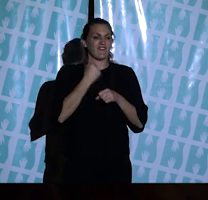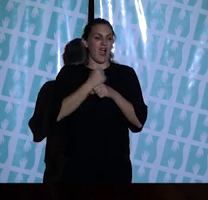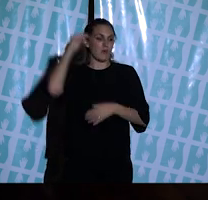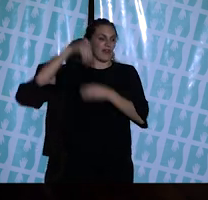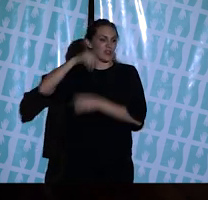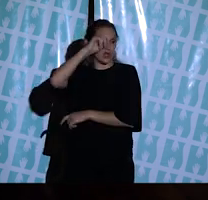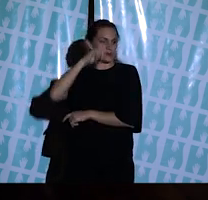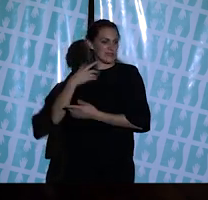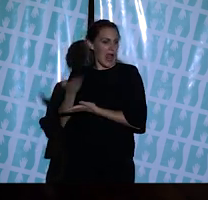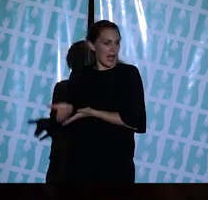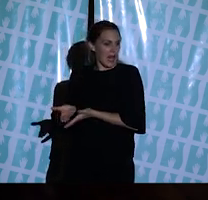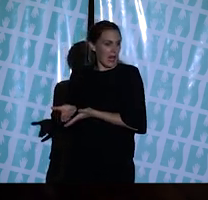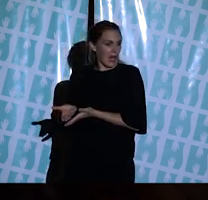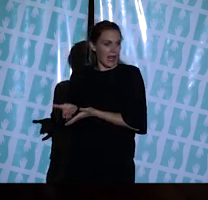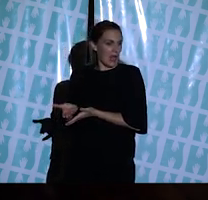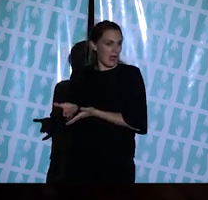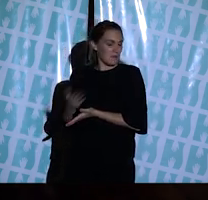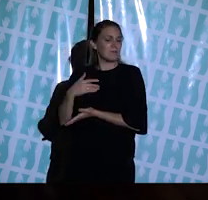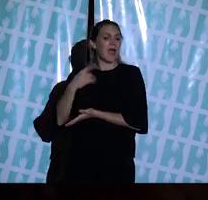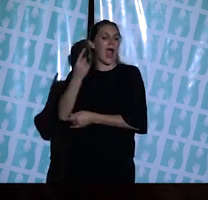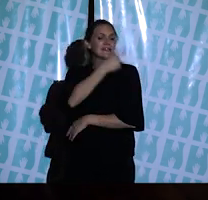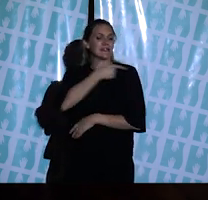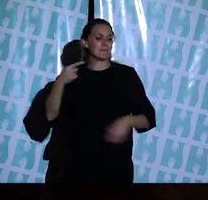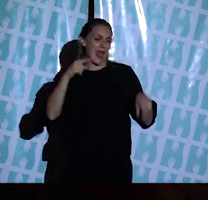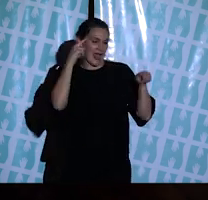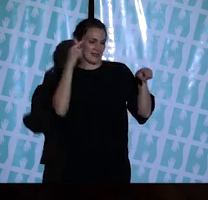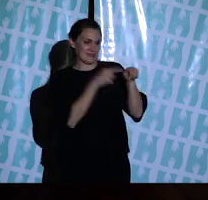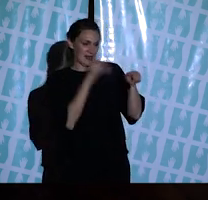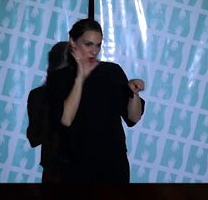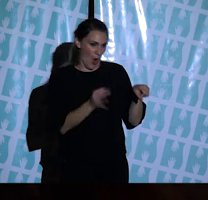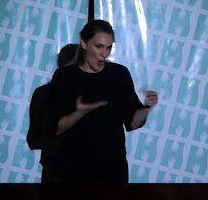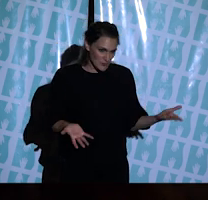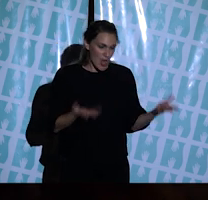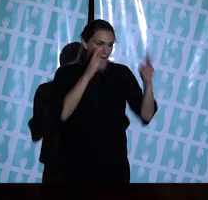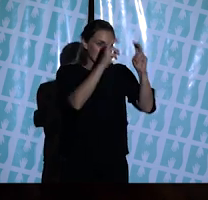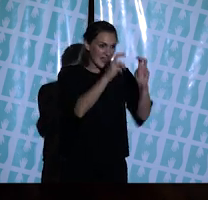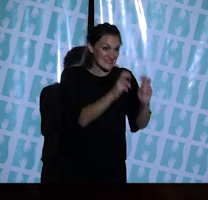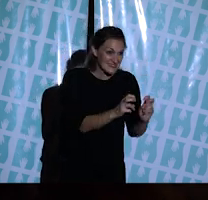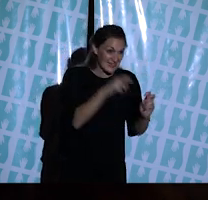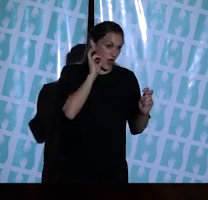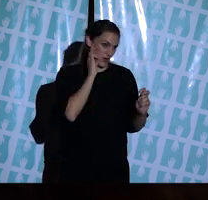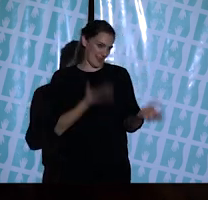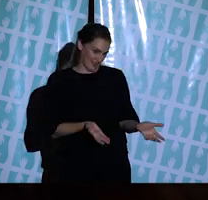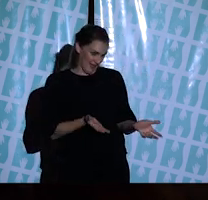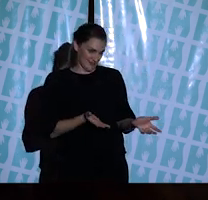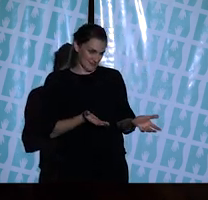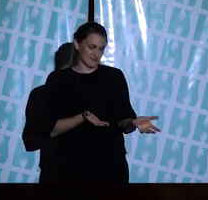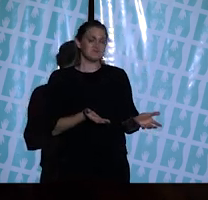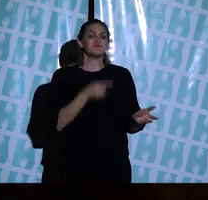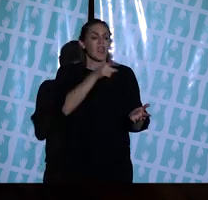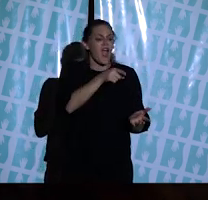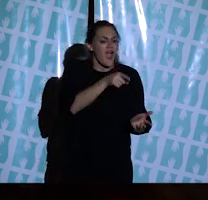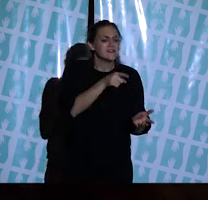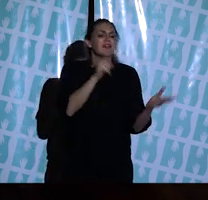Esto es especialidad de todos los de la Semana del Cerebro que se dedican a estudiar con las ratas. Esto es justamente el estudio